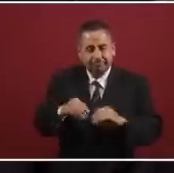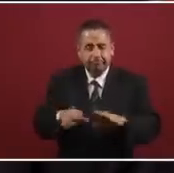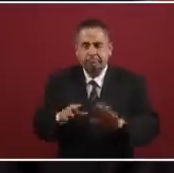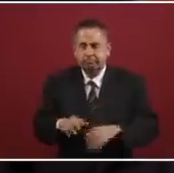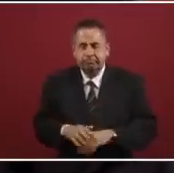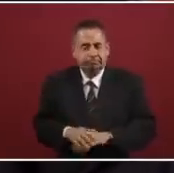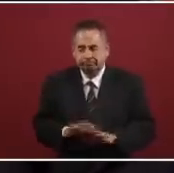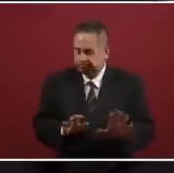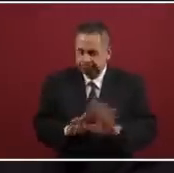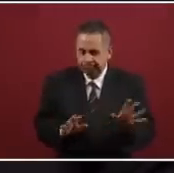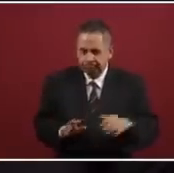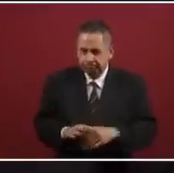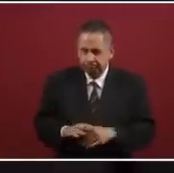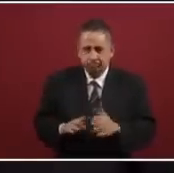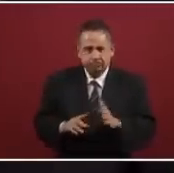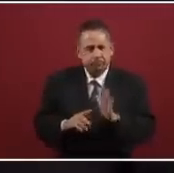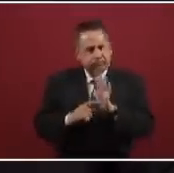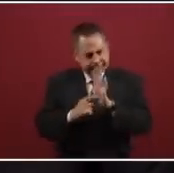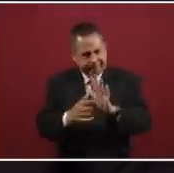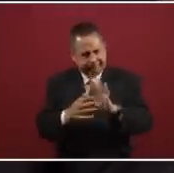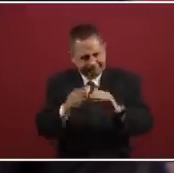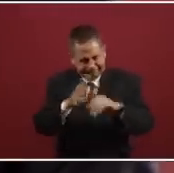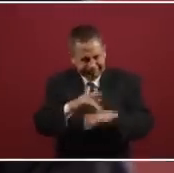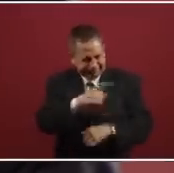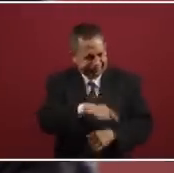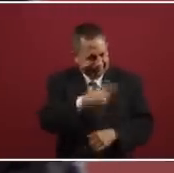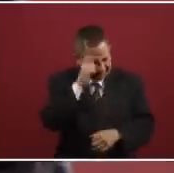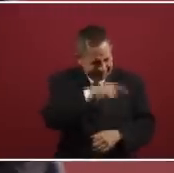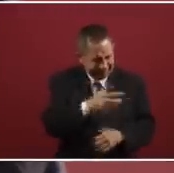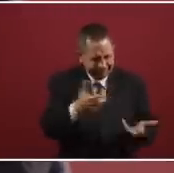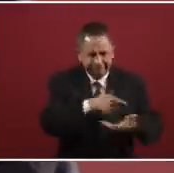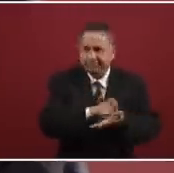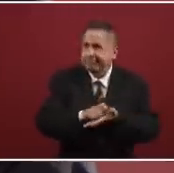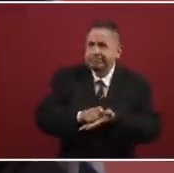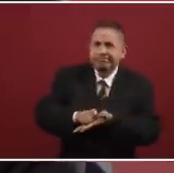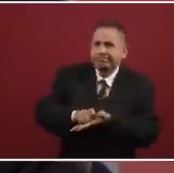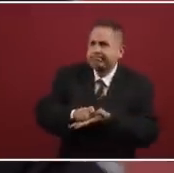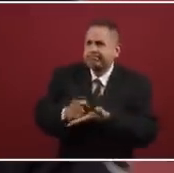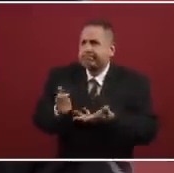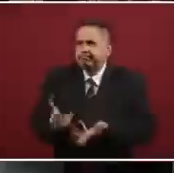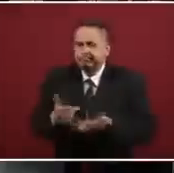Entonces me gusta ponérselas difícil a los columnistas